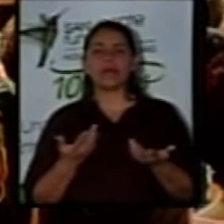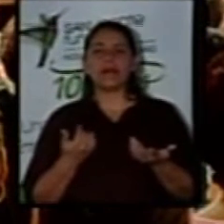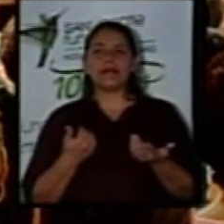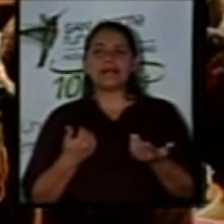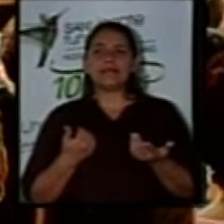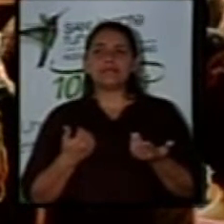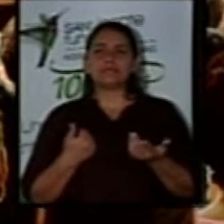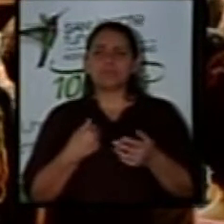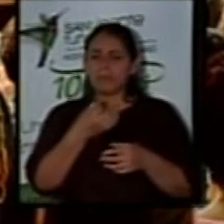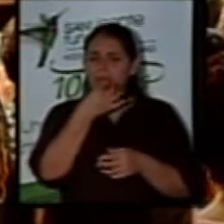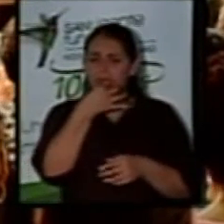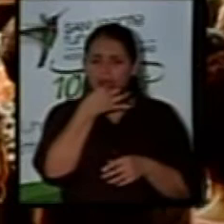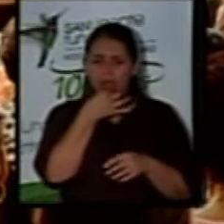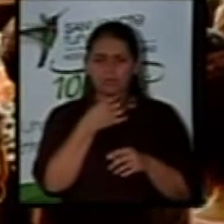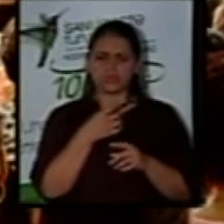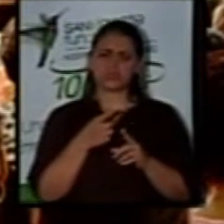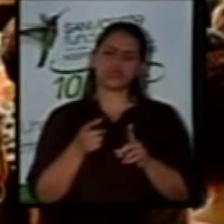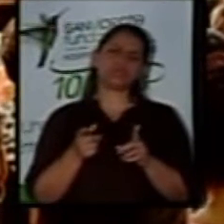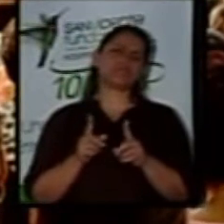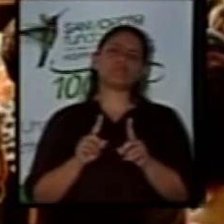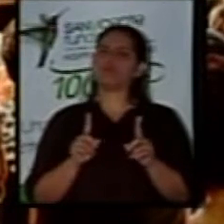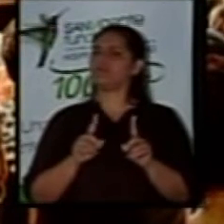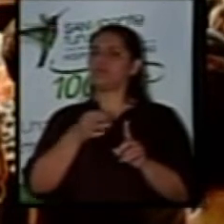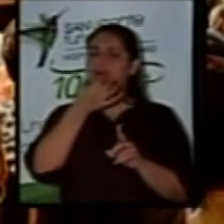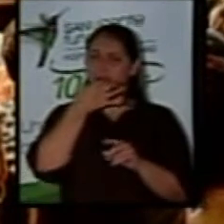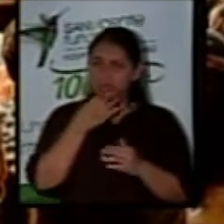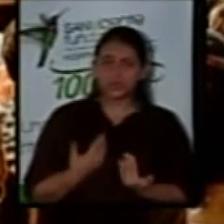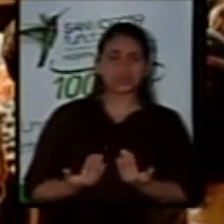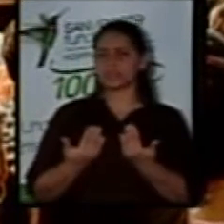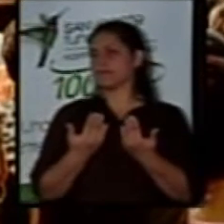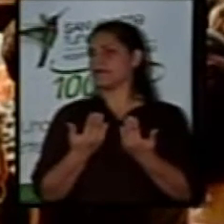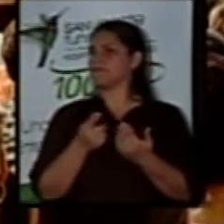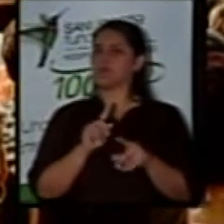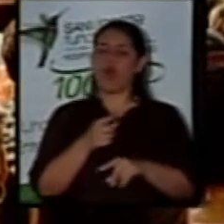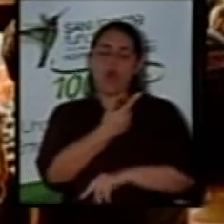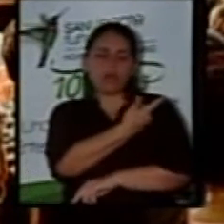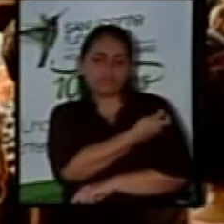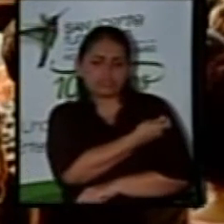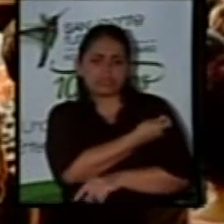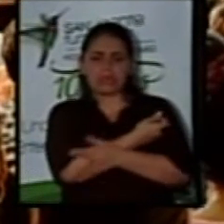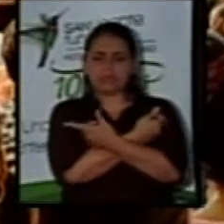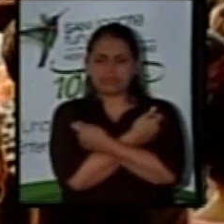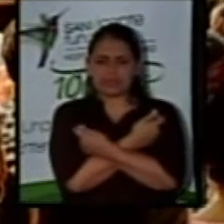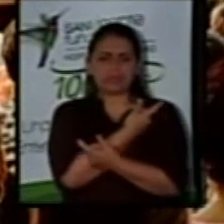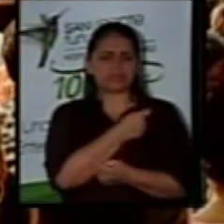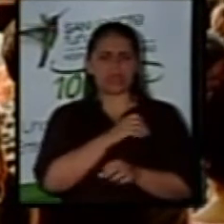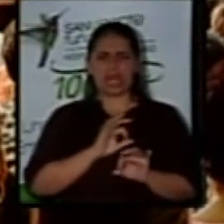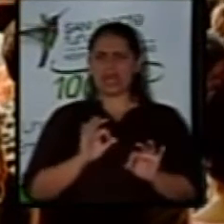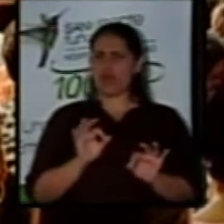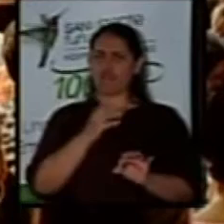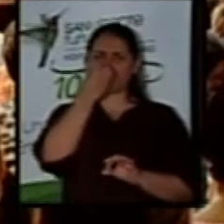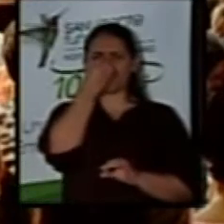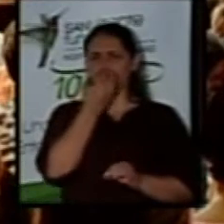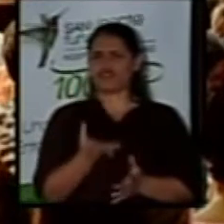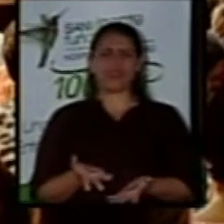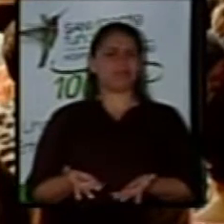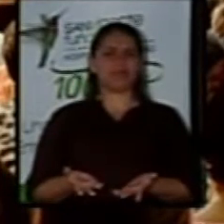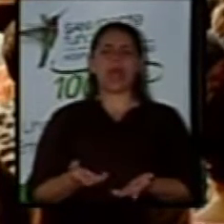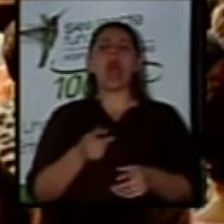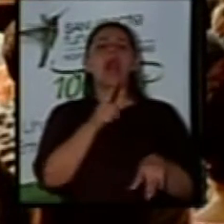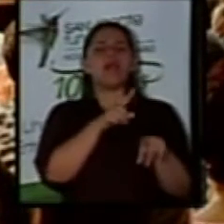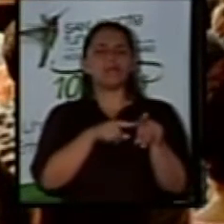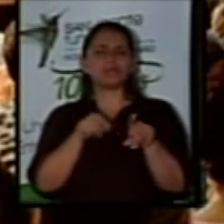Medicamentos, realmente ningún medicamento tiene una evidencia fuerte, nada aplicado tópico en la piel sirve para